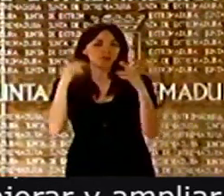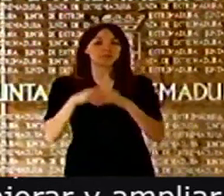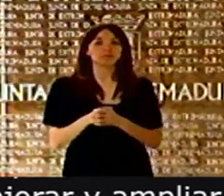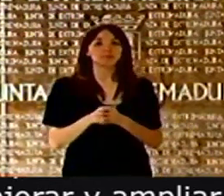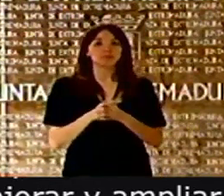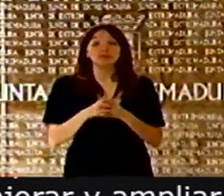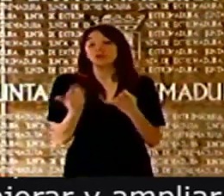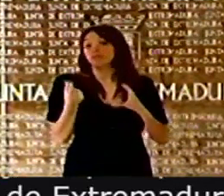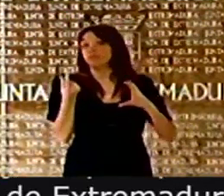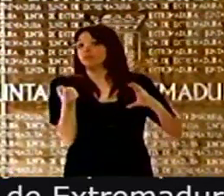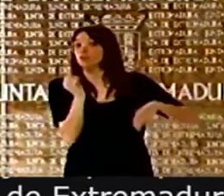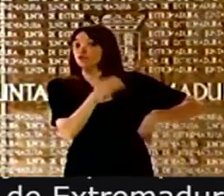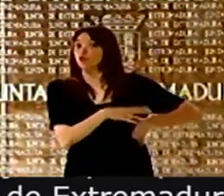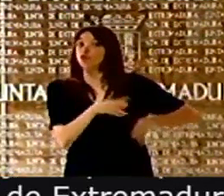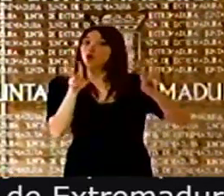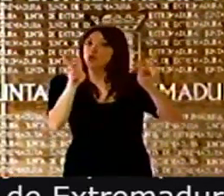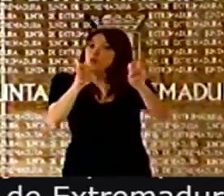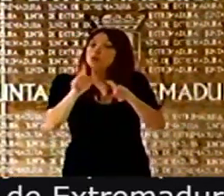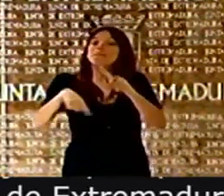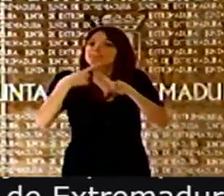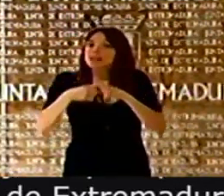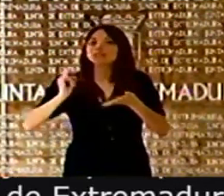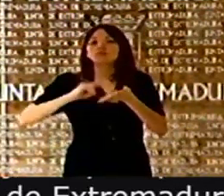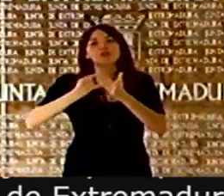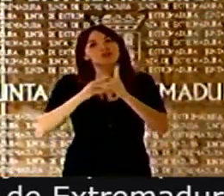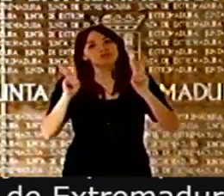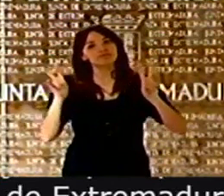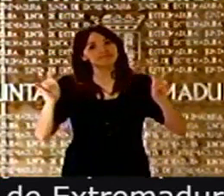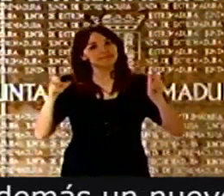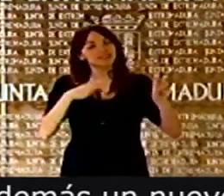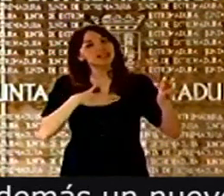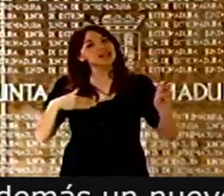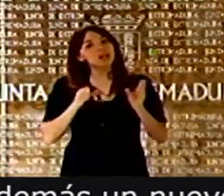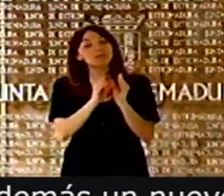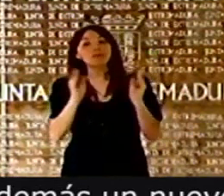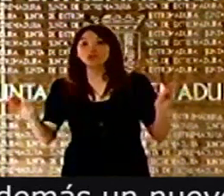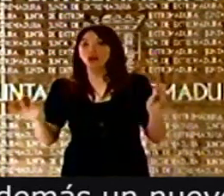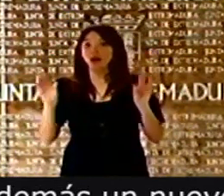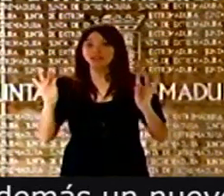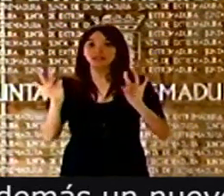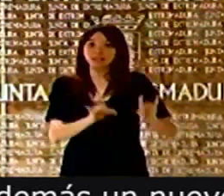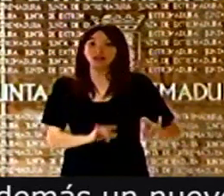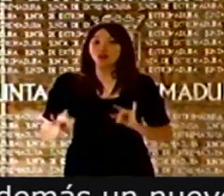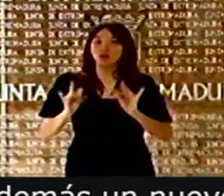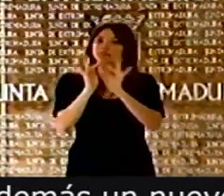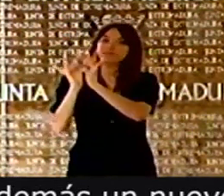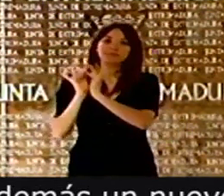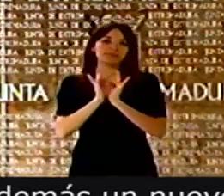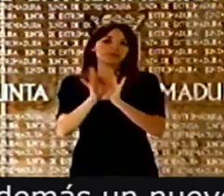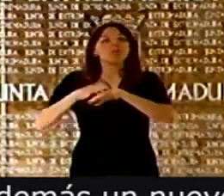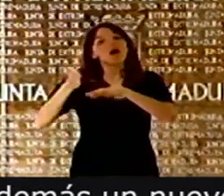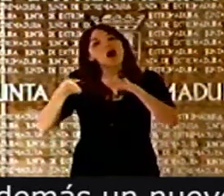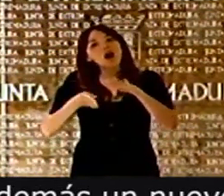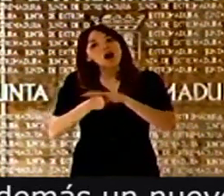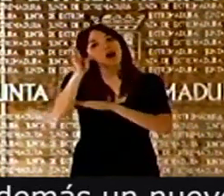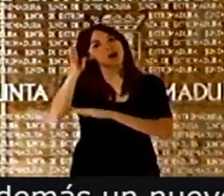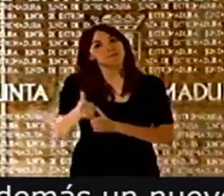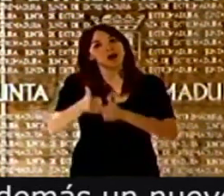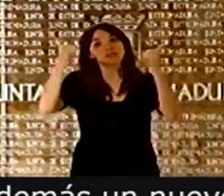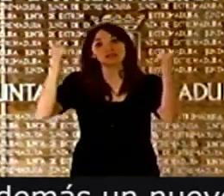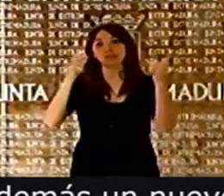hacemos, y además un nuevo proyecto que quiere interconectar las bibliotecas de la región y, por tanto, hacer más accesibles los fondos que hay en